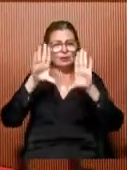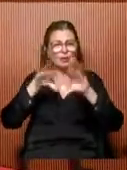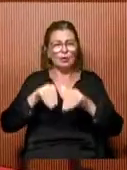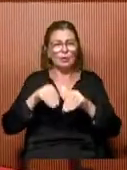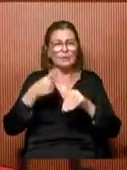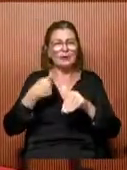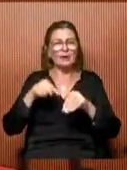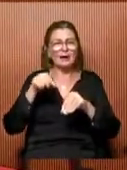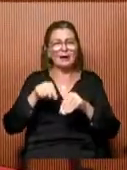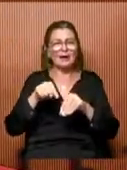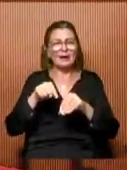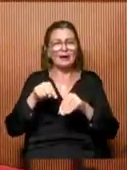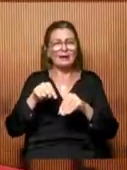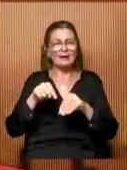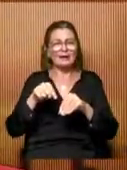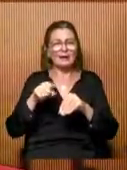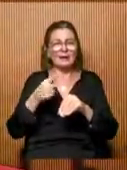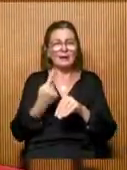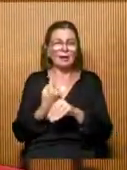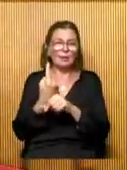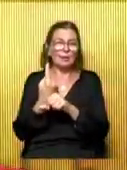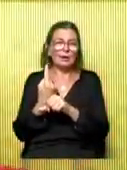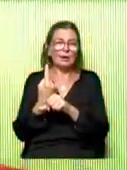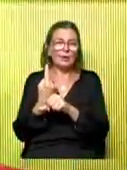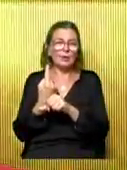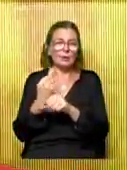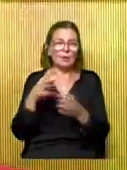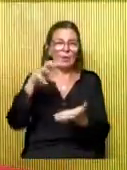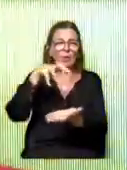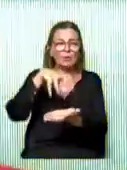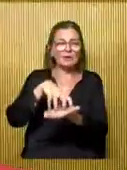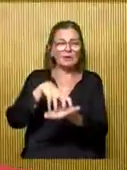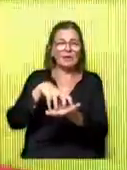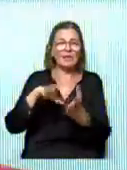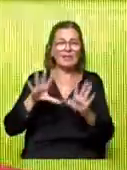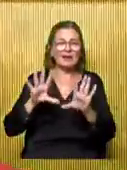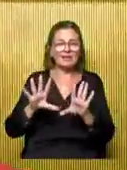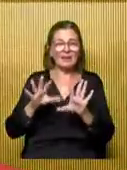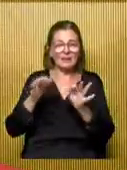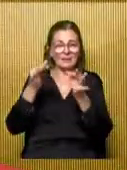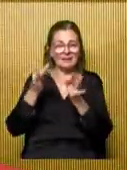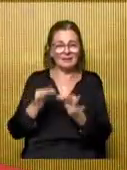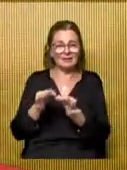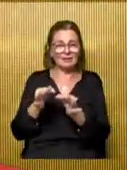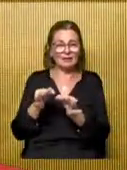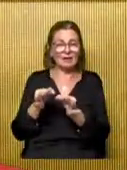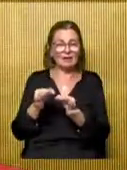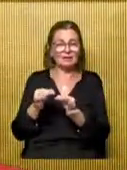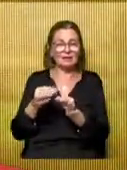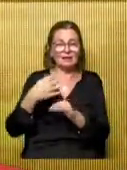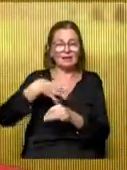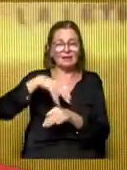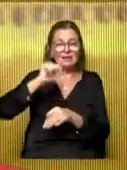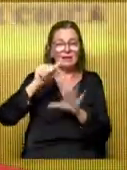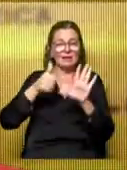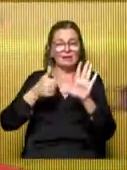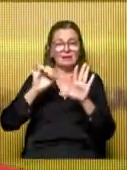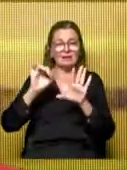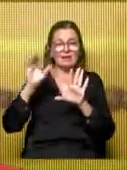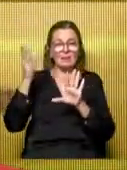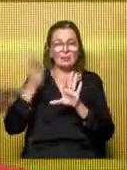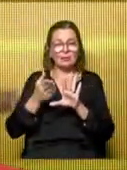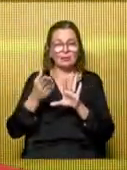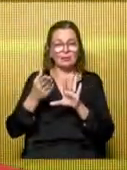la particularidad es que hay una unidad ejecutora de las 10 específicamente que se lleva el 60% de esos cargos de